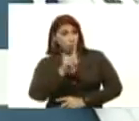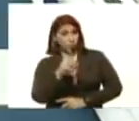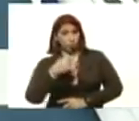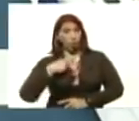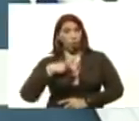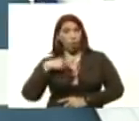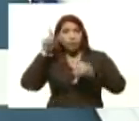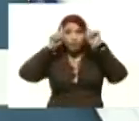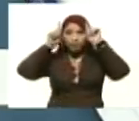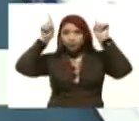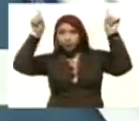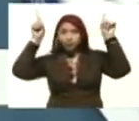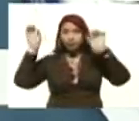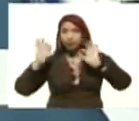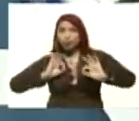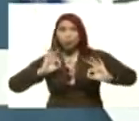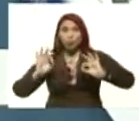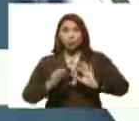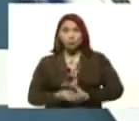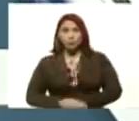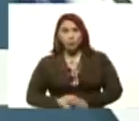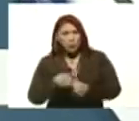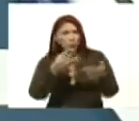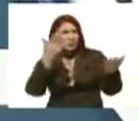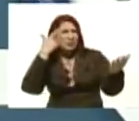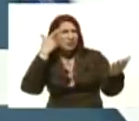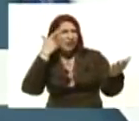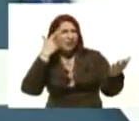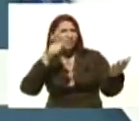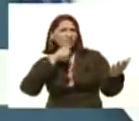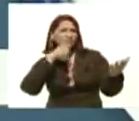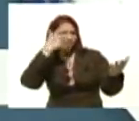Chapulín Colorado. Ustedes saben muy bien quién soy yo.